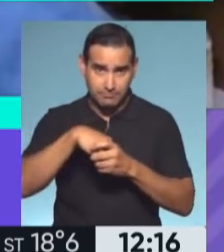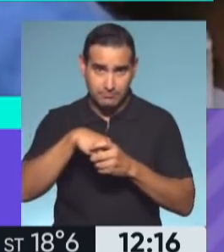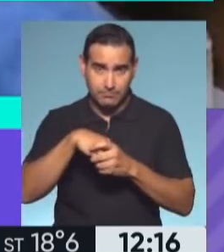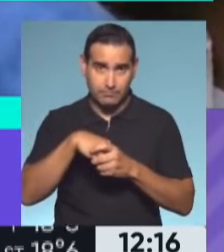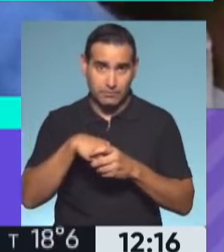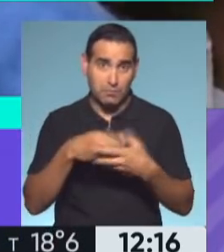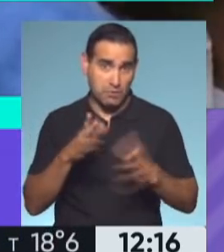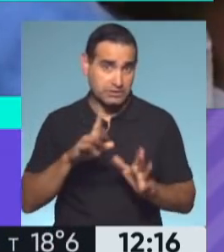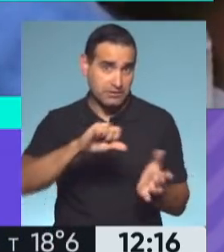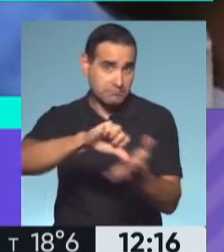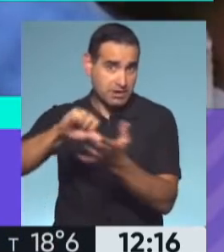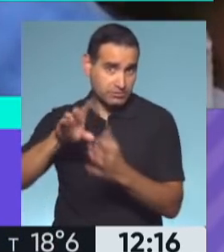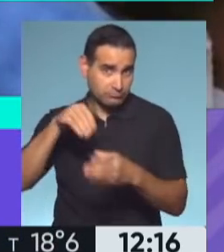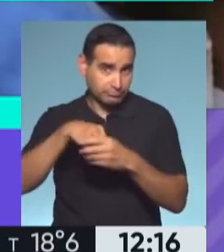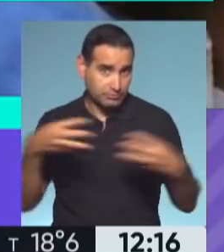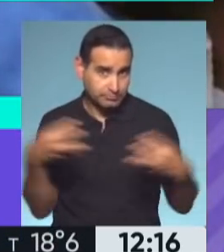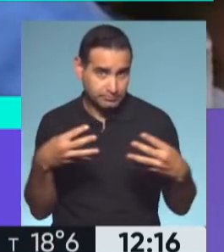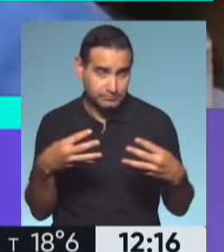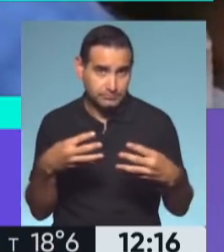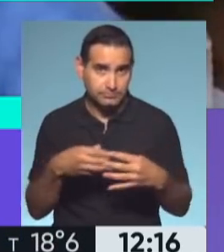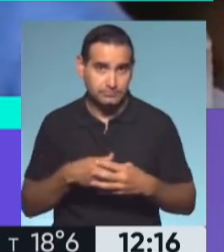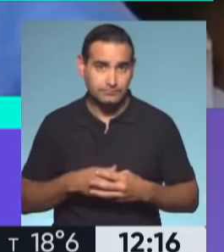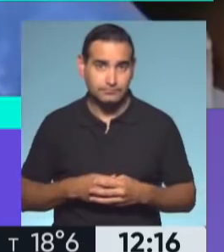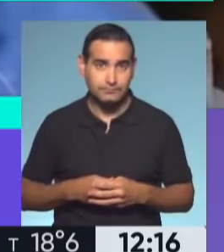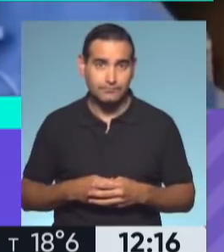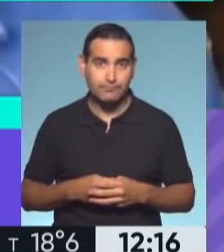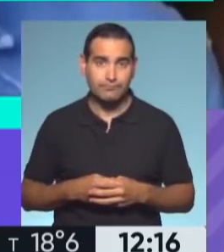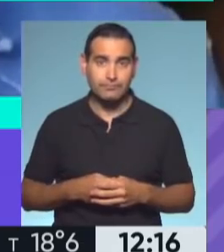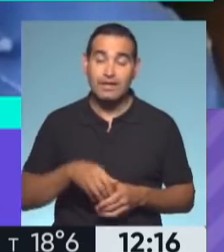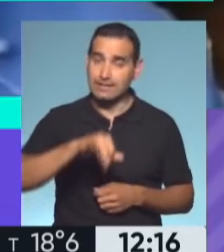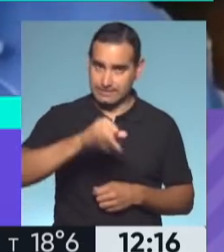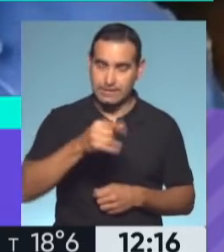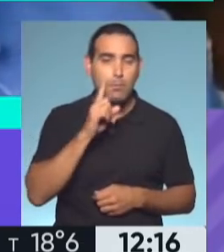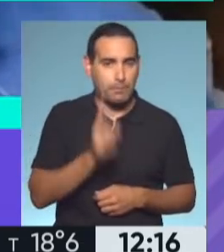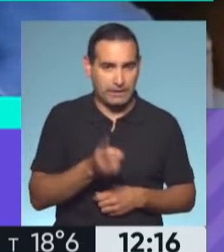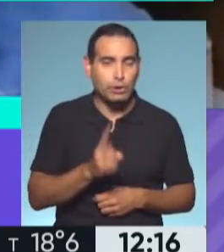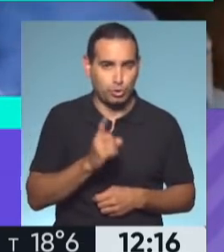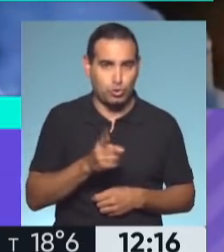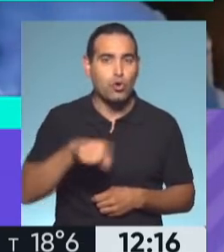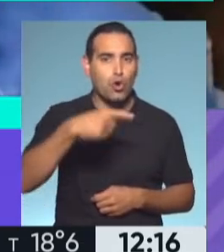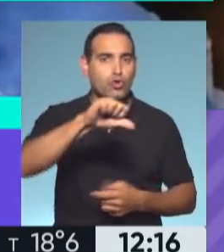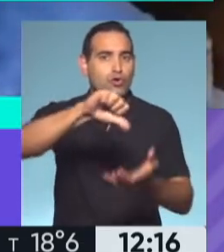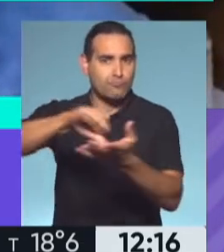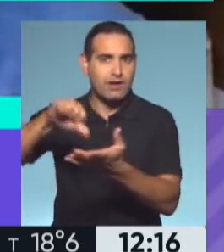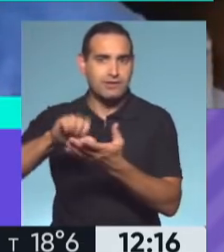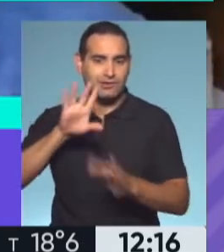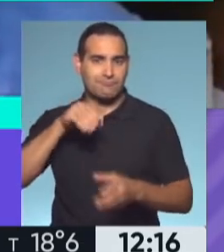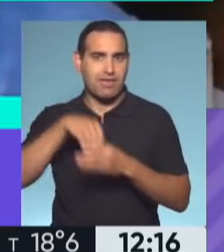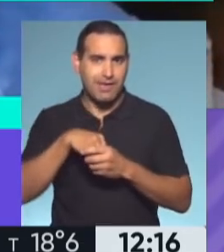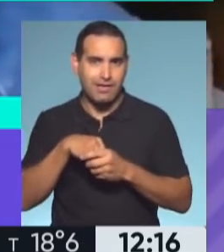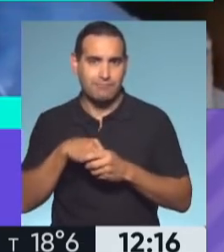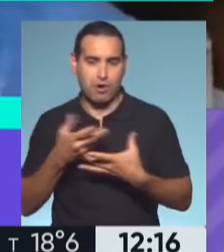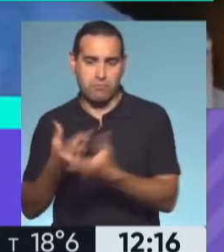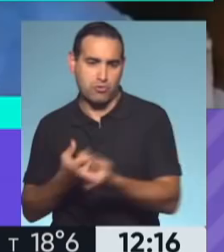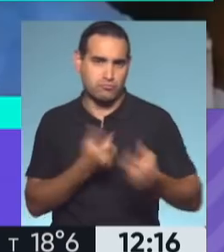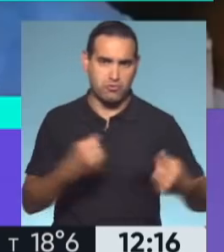participación de otros países también en el conflicto. Sí, existe el peligro. Sí, existe el peligro